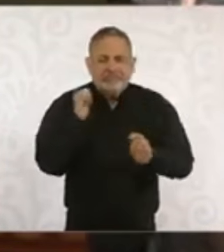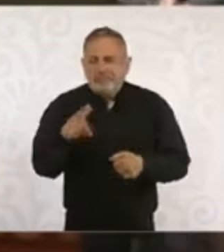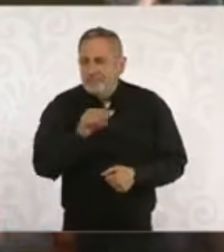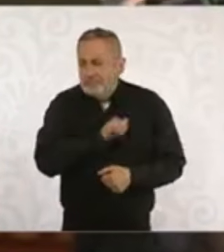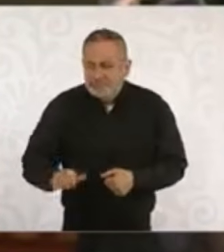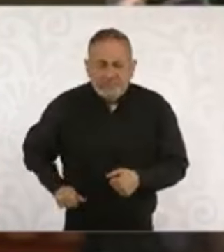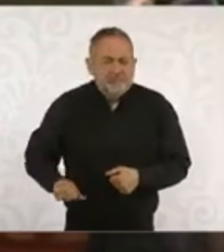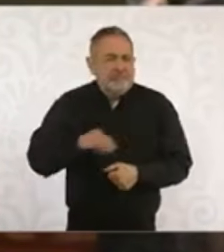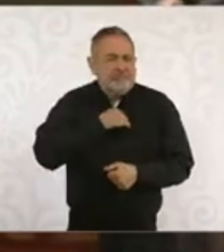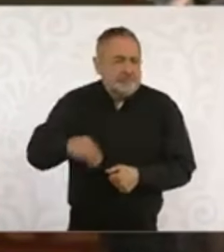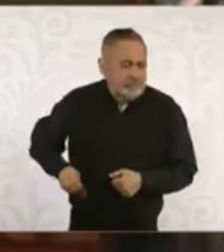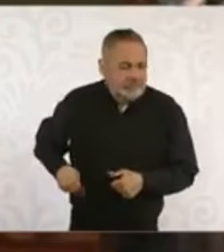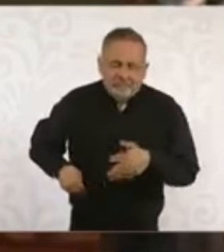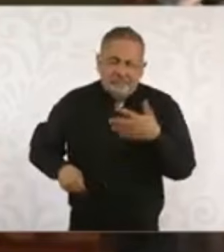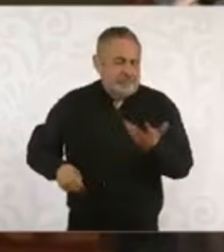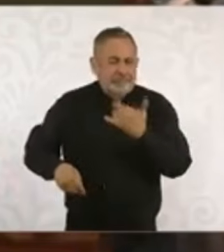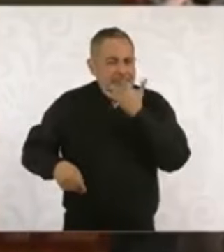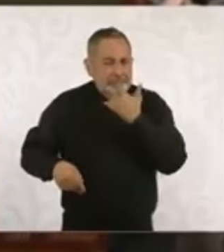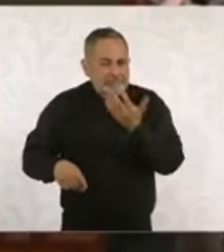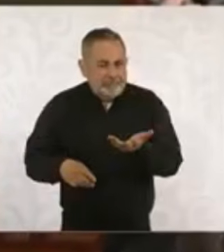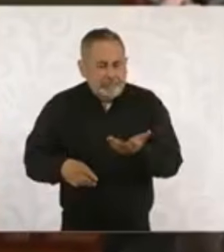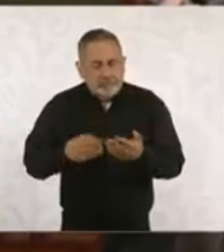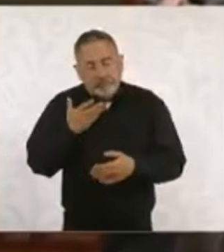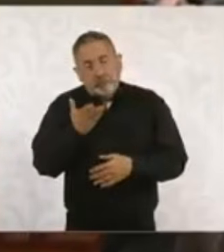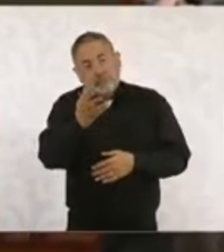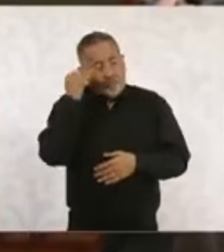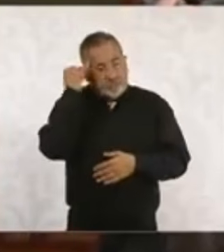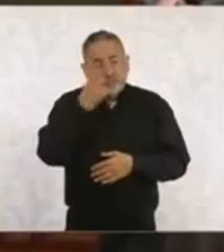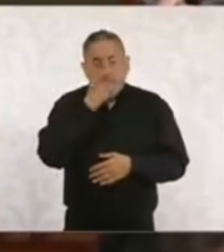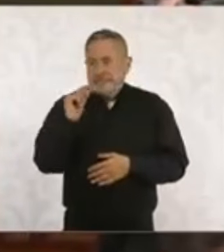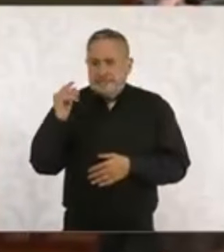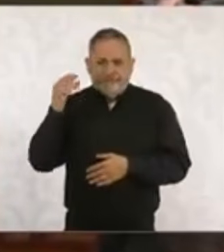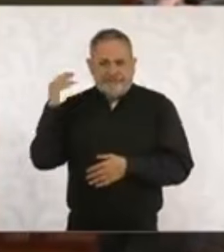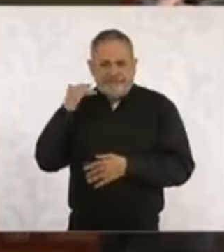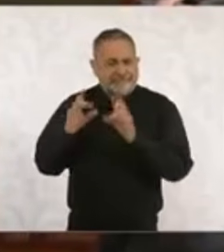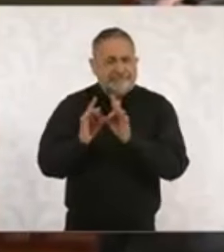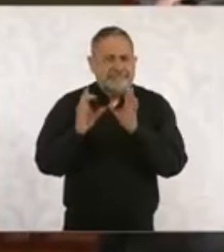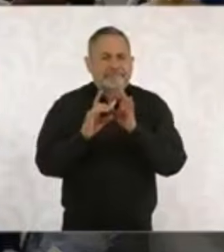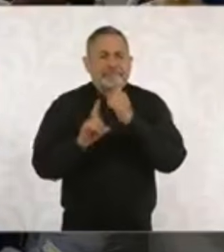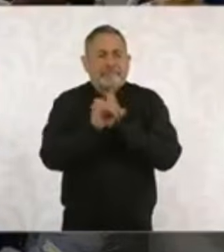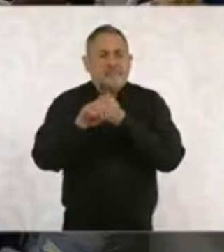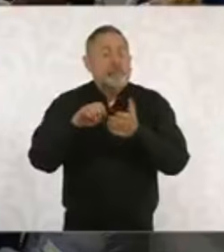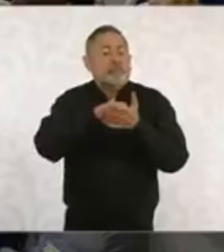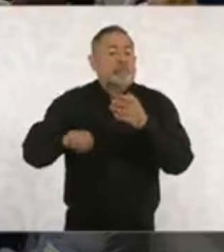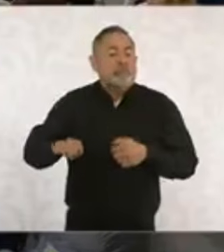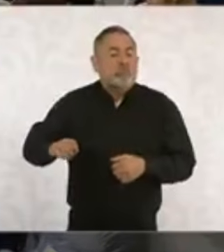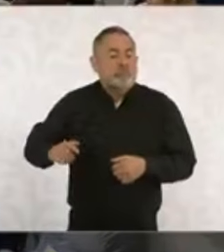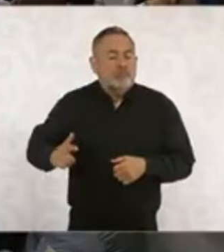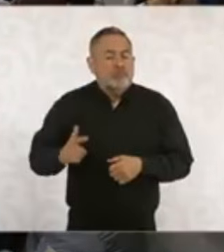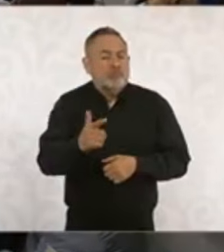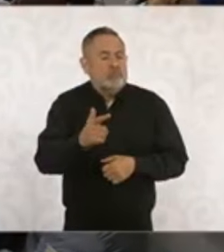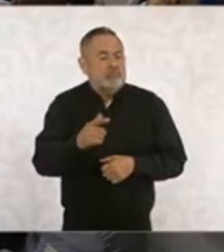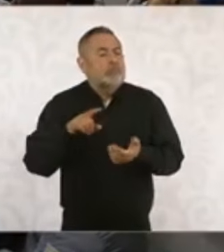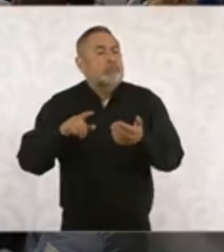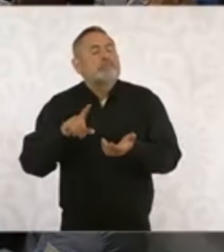alcaldes, municipales. Esto se lo planteo porque en últimos días ha surgido que en el gobierno de Monterrey,